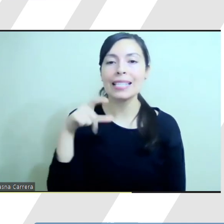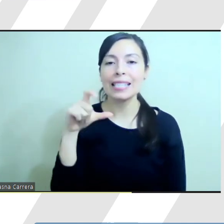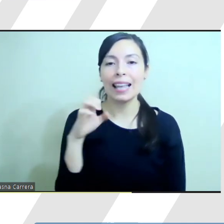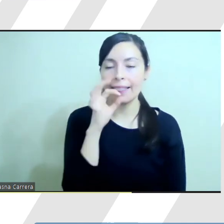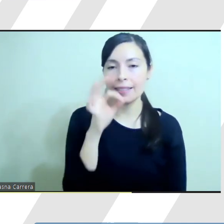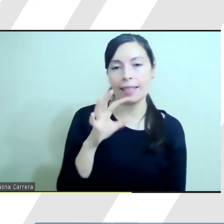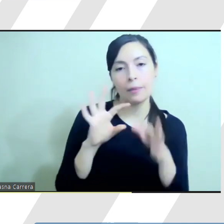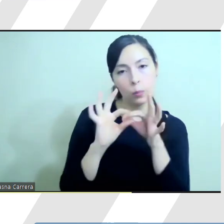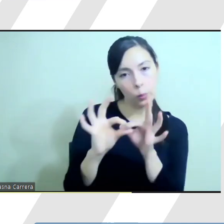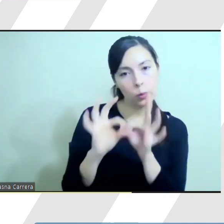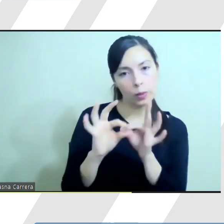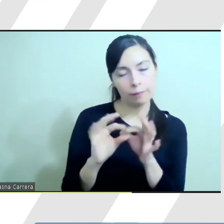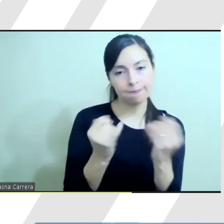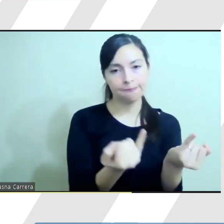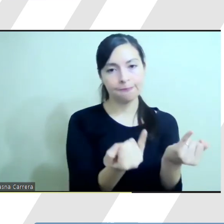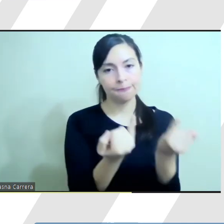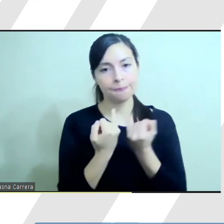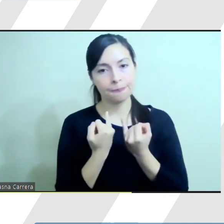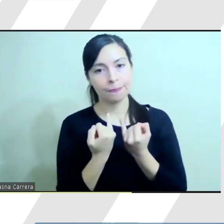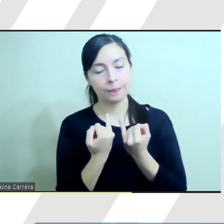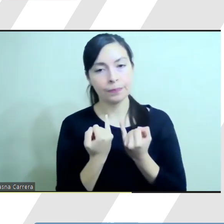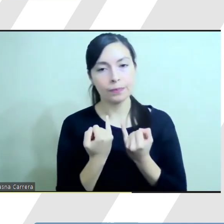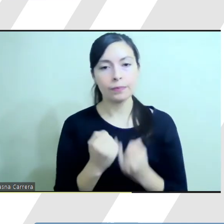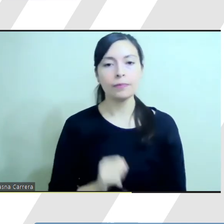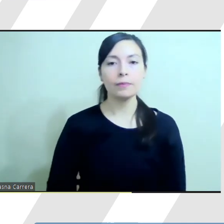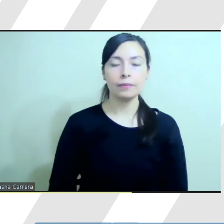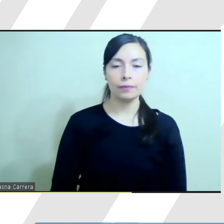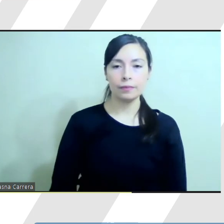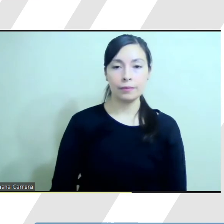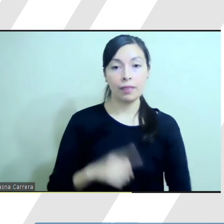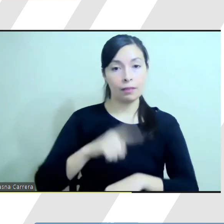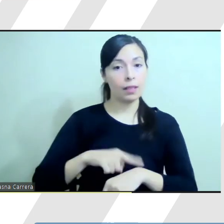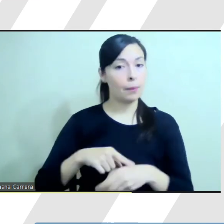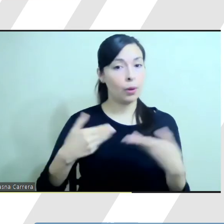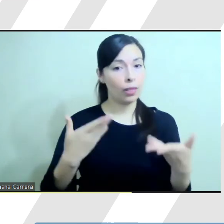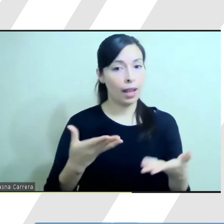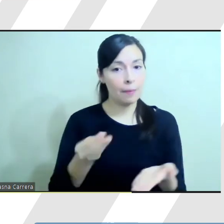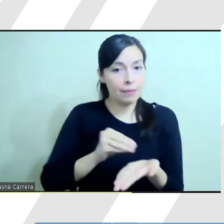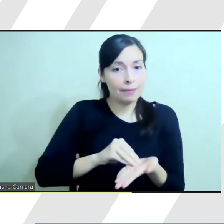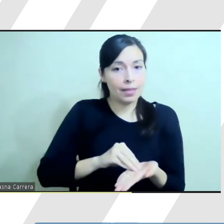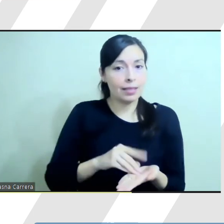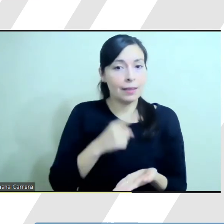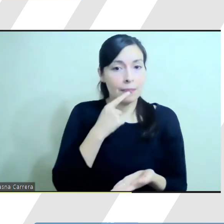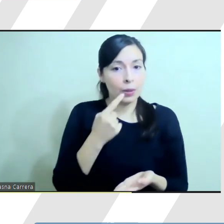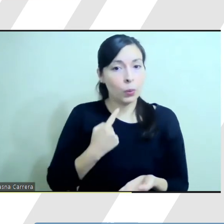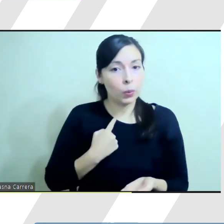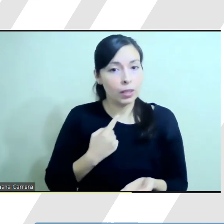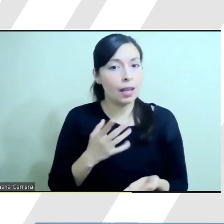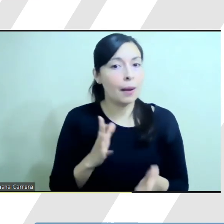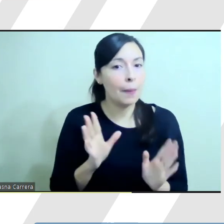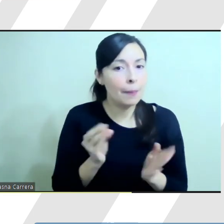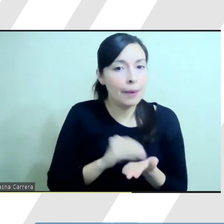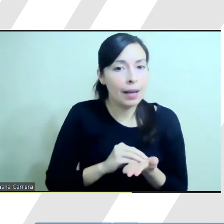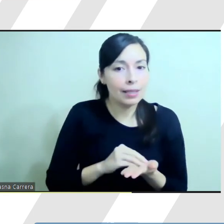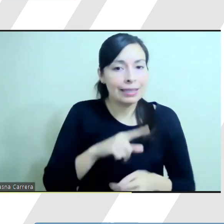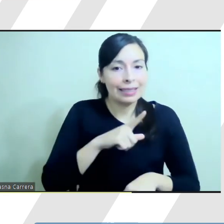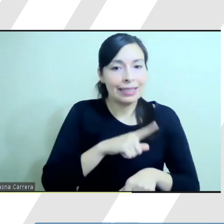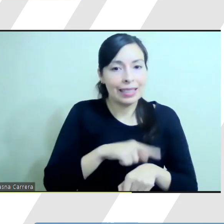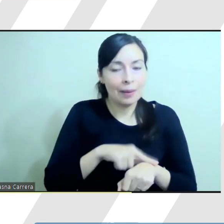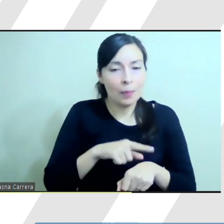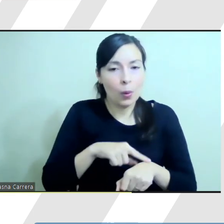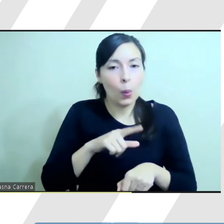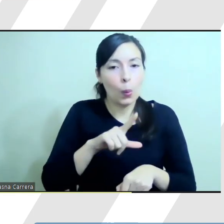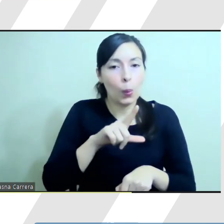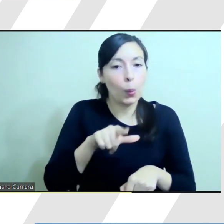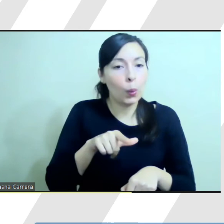información. Vamos a dar un ratito más por si llega una pregunta. Como le explicaba, tenemos un desfase natural de